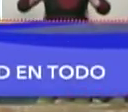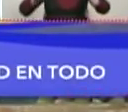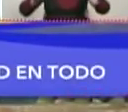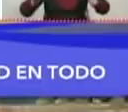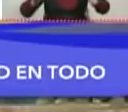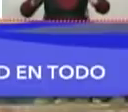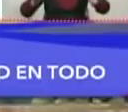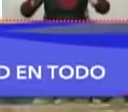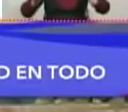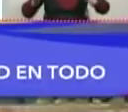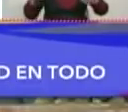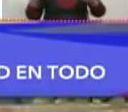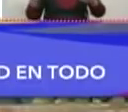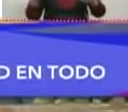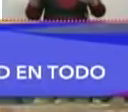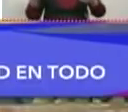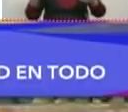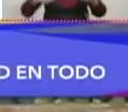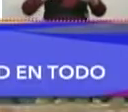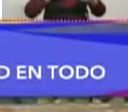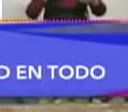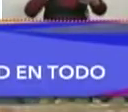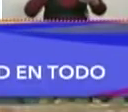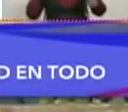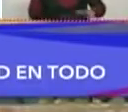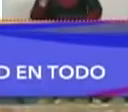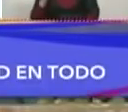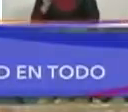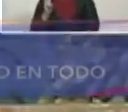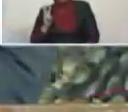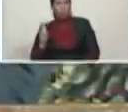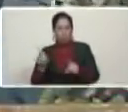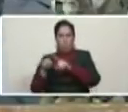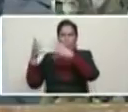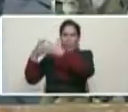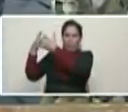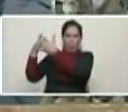¿Washingtonianos? ¿Podemos declararnos washingtonianos?